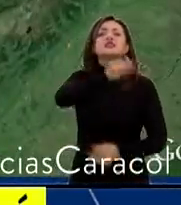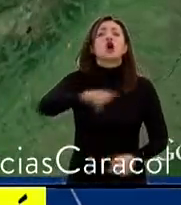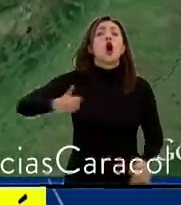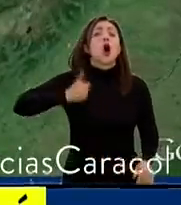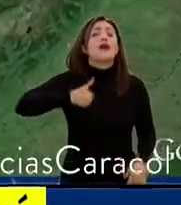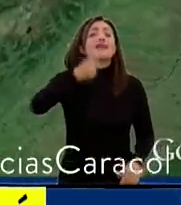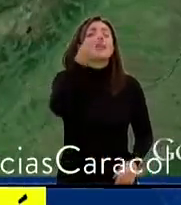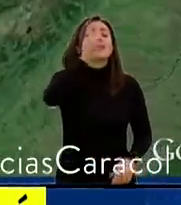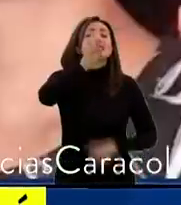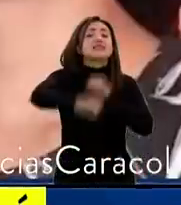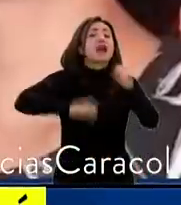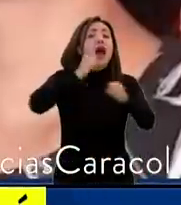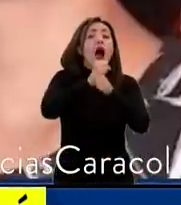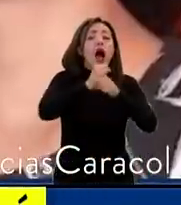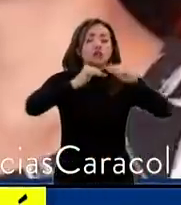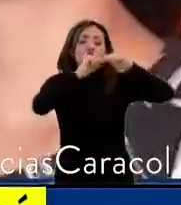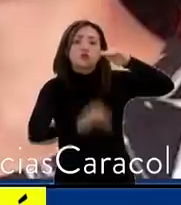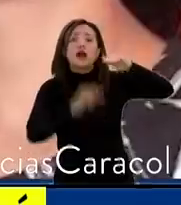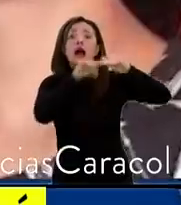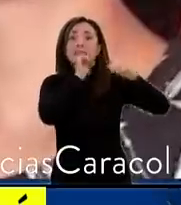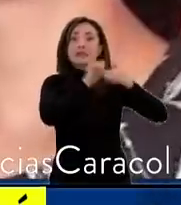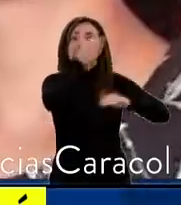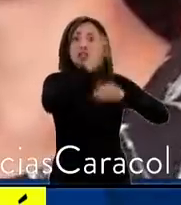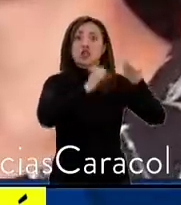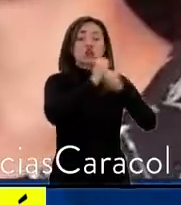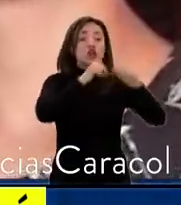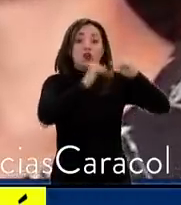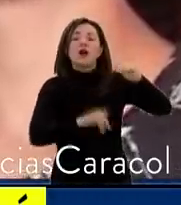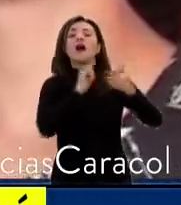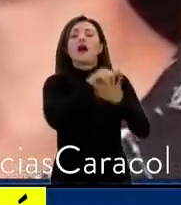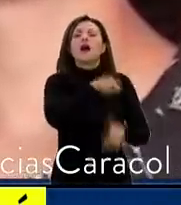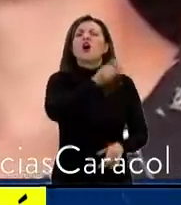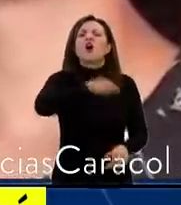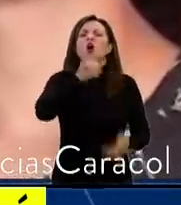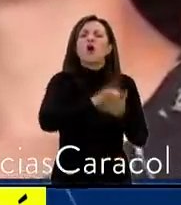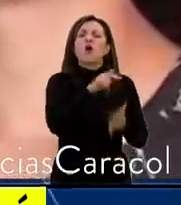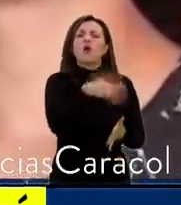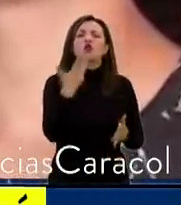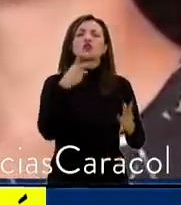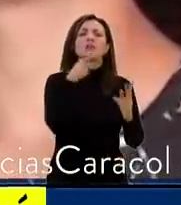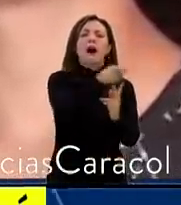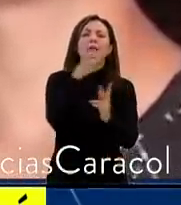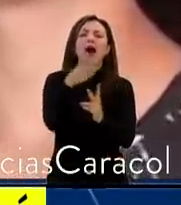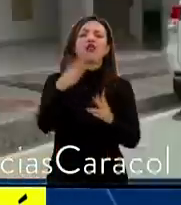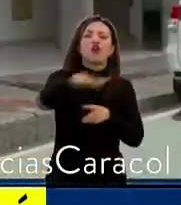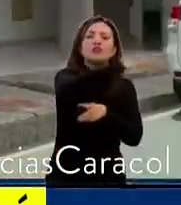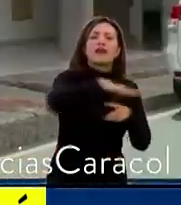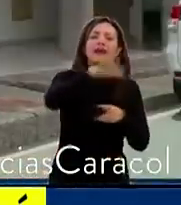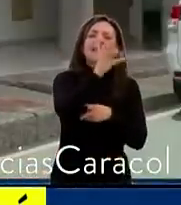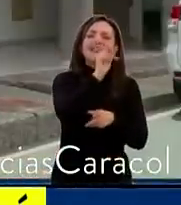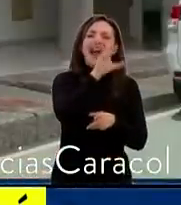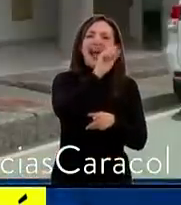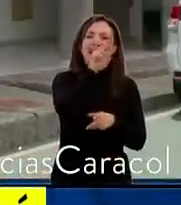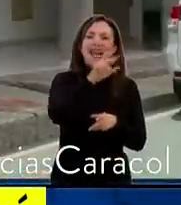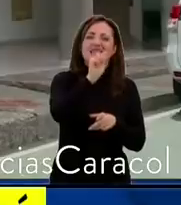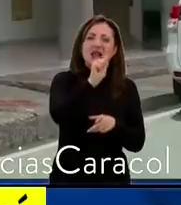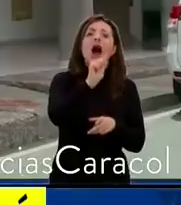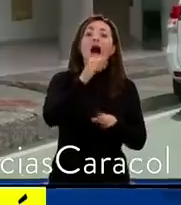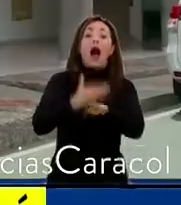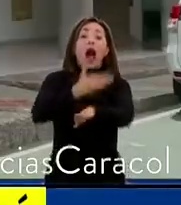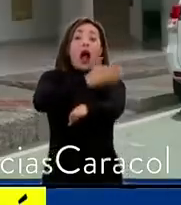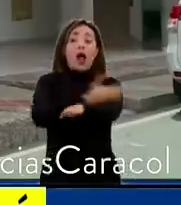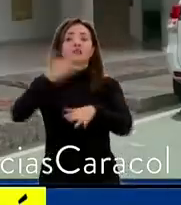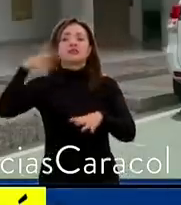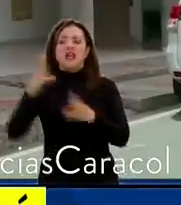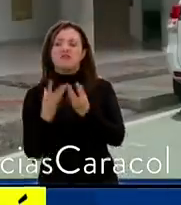estaban desaparecidos desde el jueves en el municipio de Tarazá fueron asesinados. Los dos jóvenes ya habían denunciado amenazas por parte